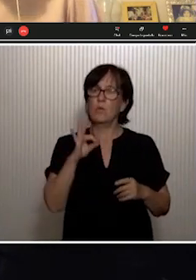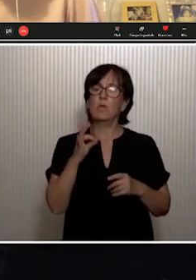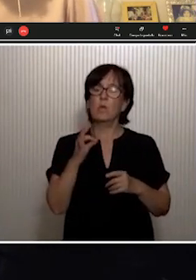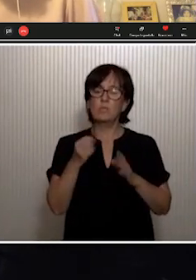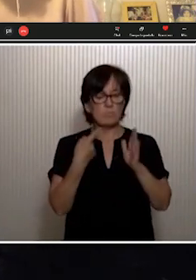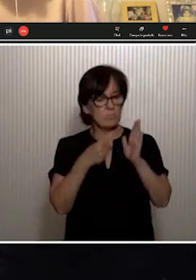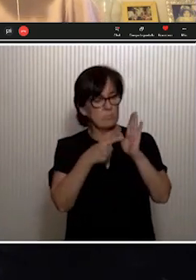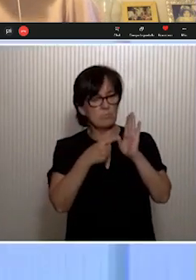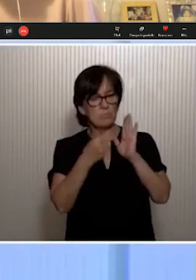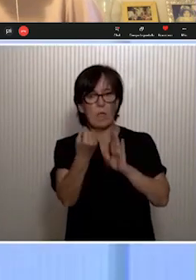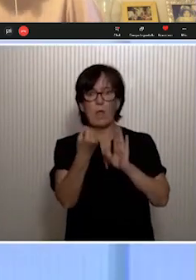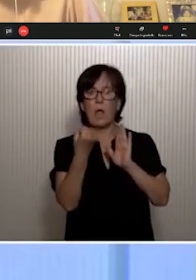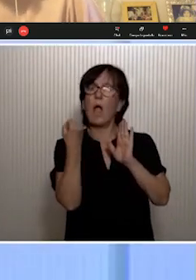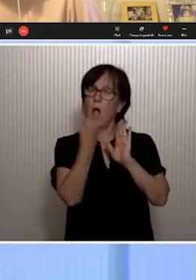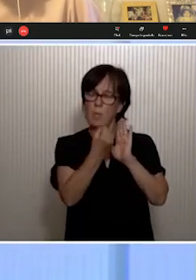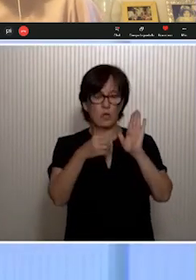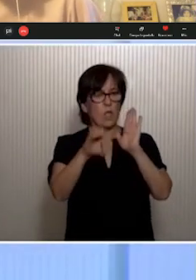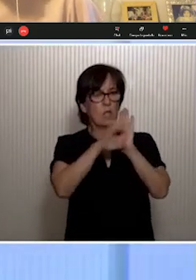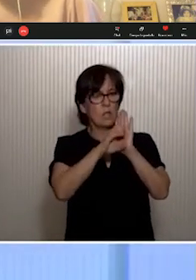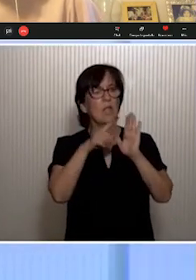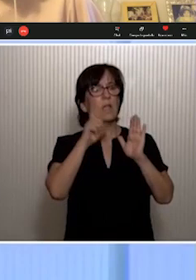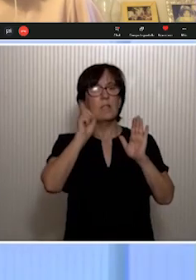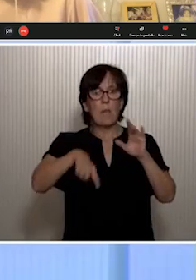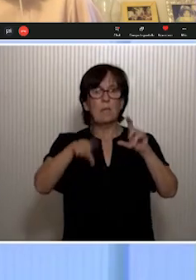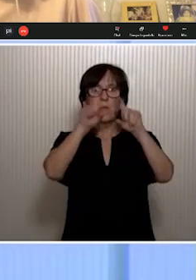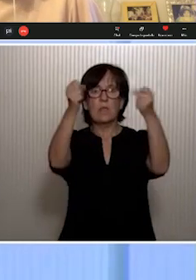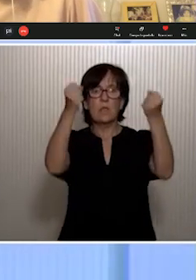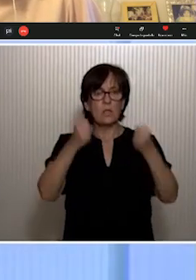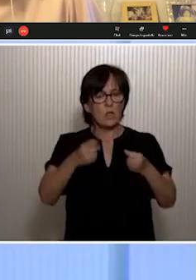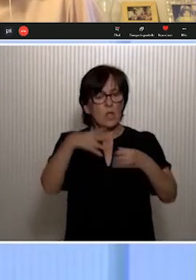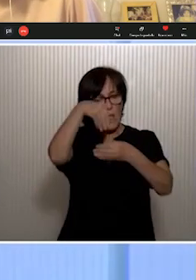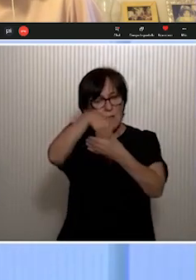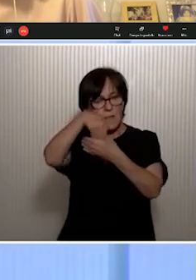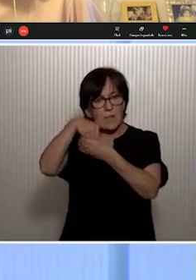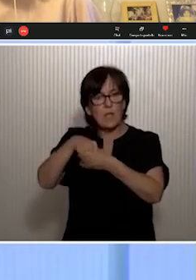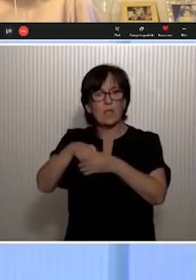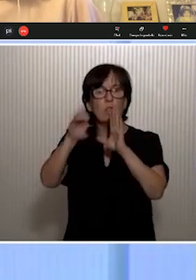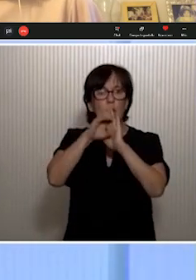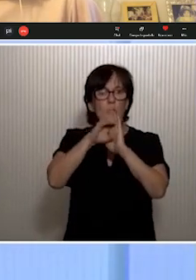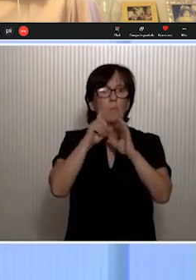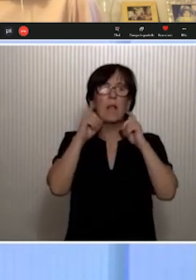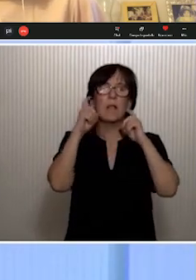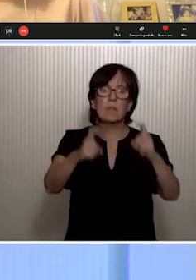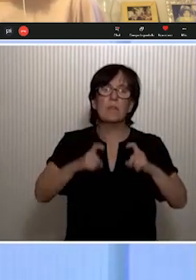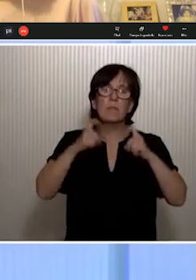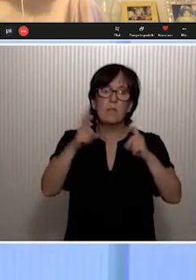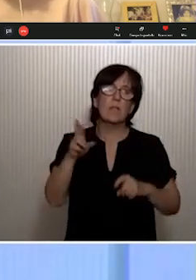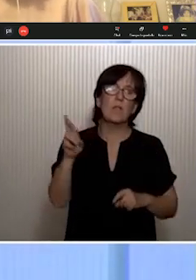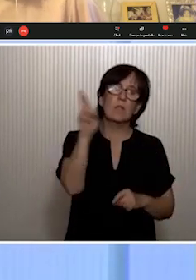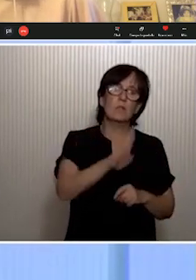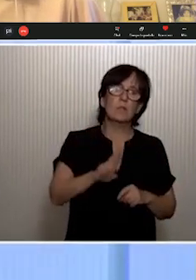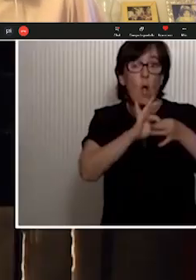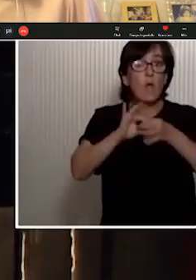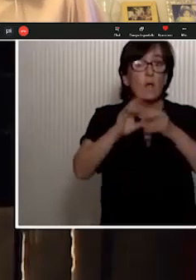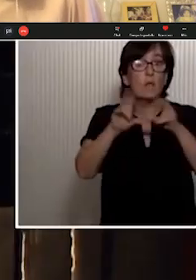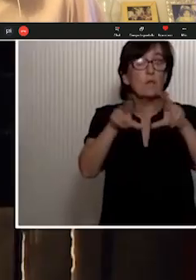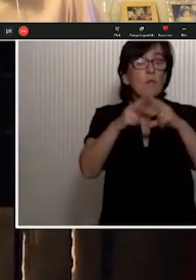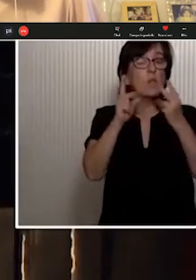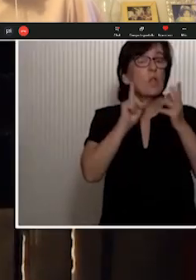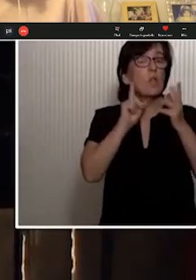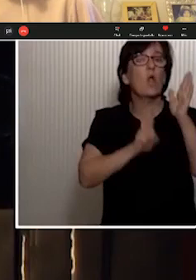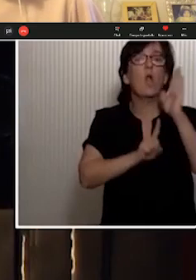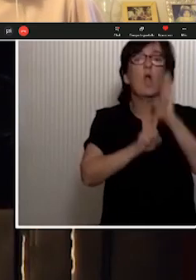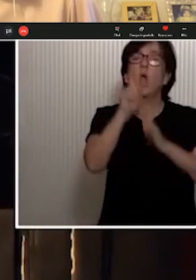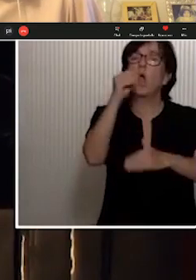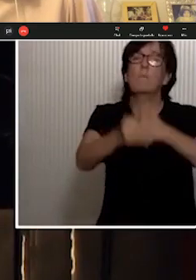sea es un auténtico desastre todo porque ya la sanitaria ya ya lo hará hablaréis luego pero es que la